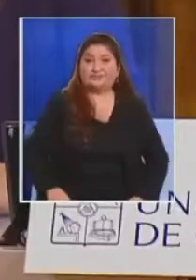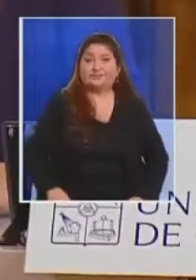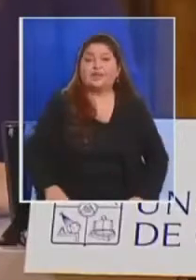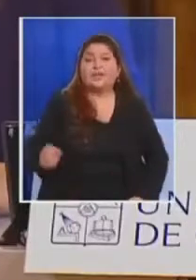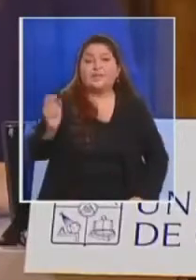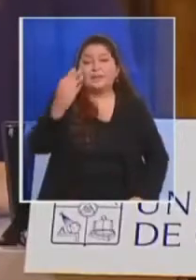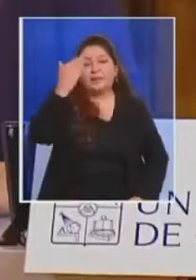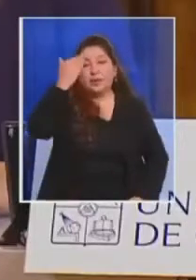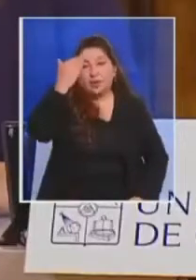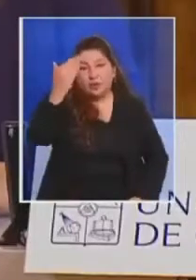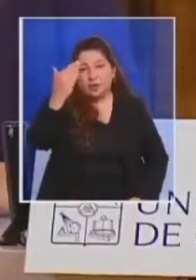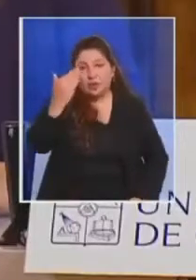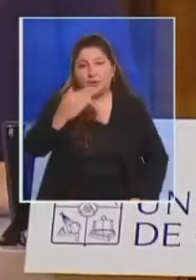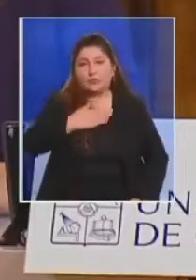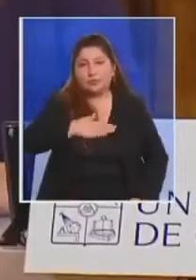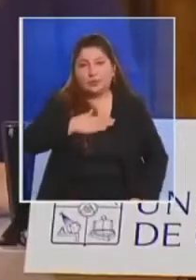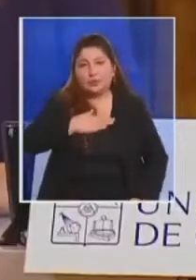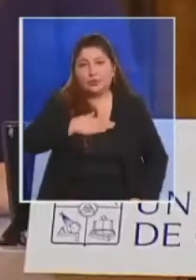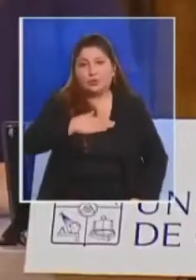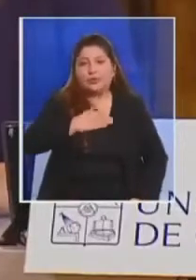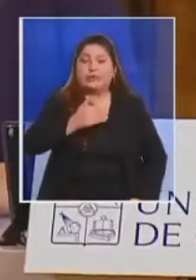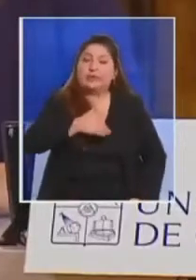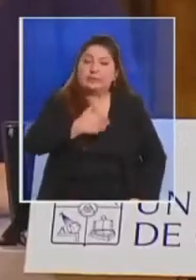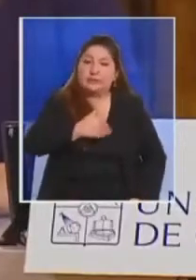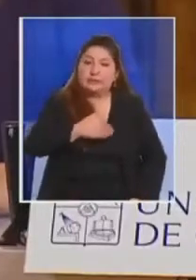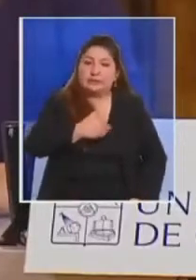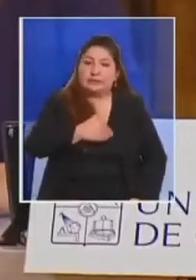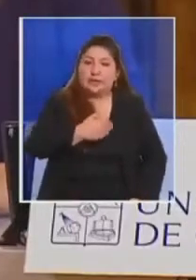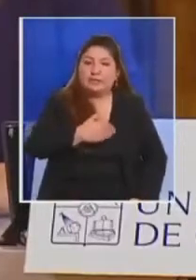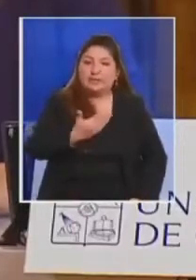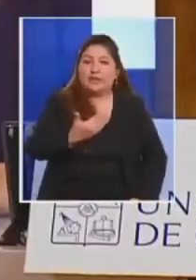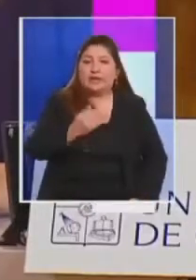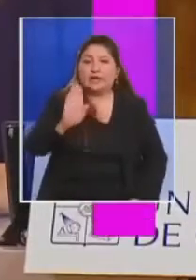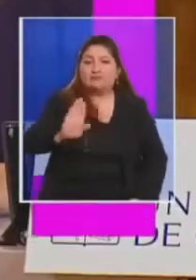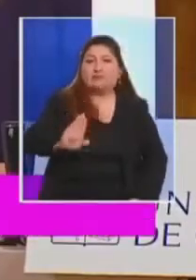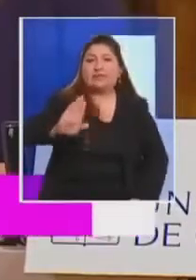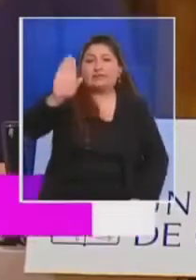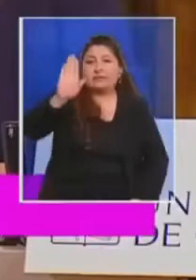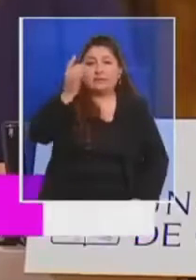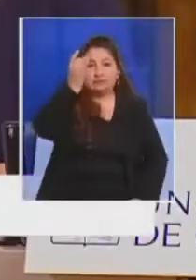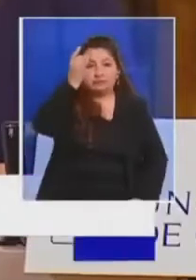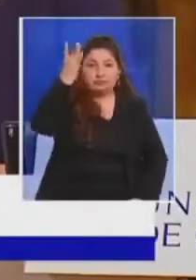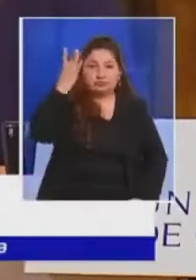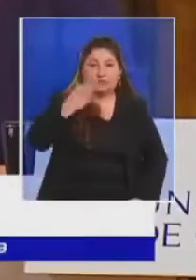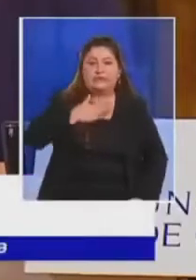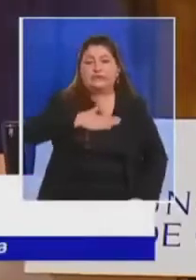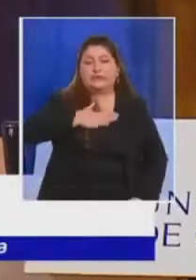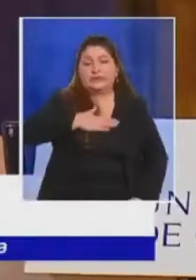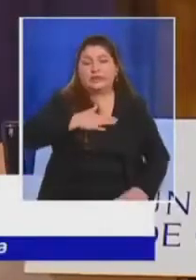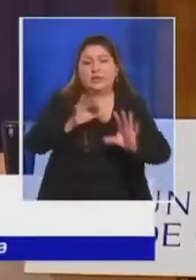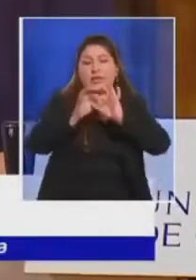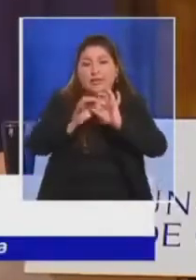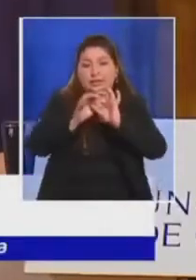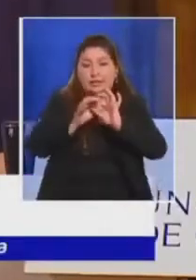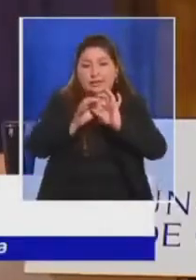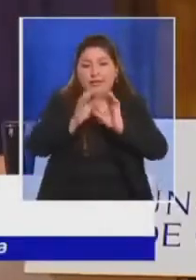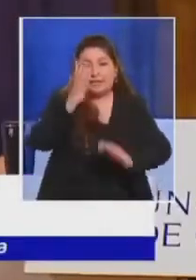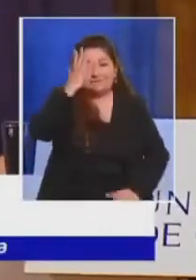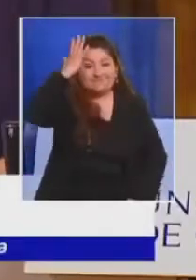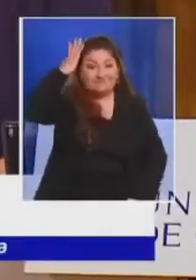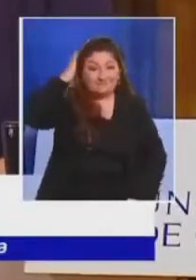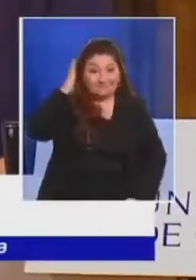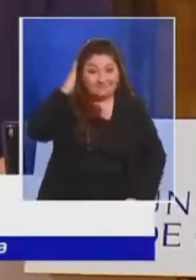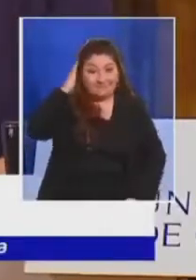está? Mucho gusto. Lamentar la ausencia de José Antonio Kass, lo digo abiertamente. Quiero agradecer a Marco Enrique, a Yarna, y